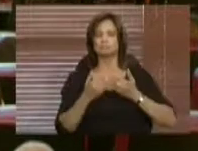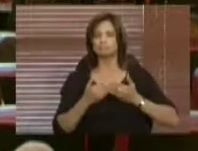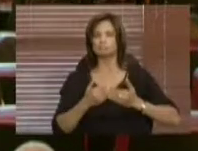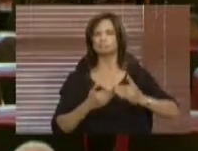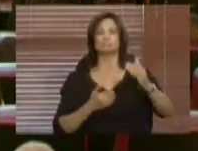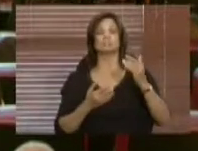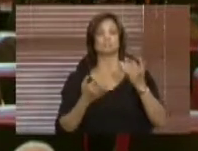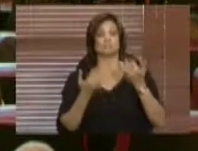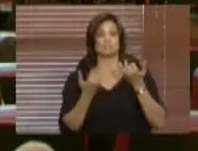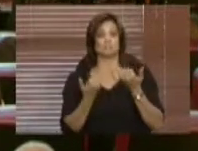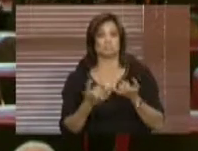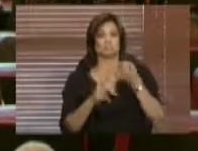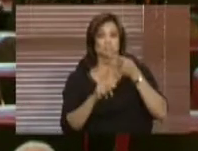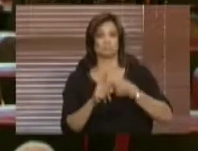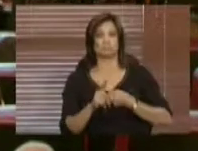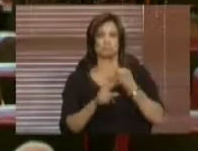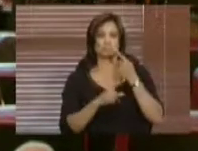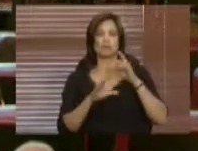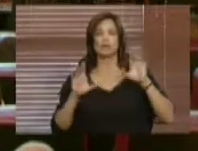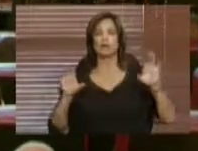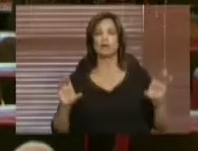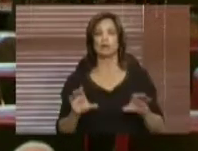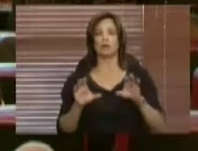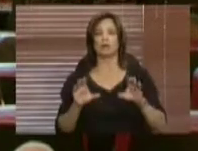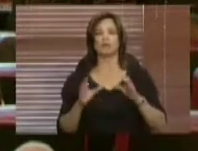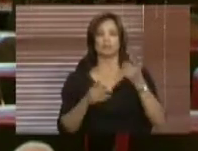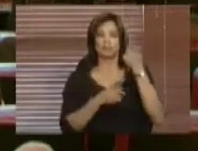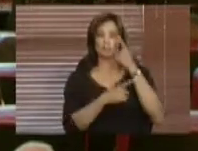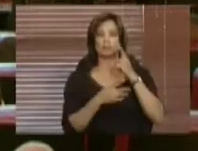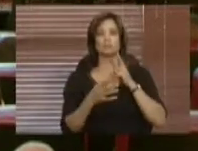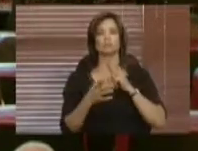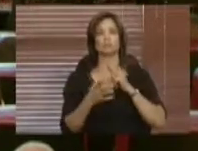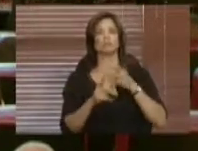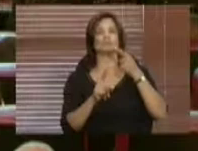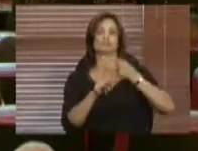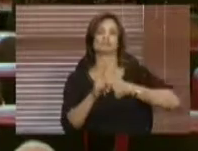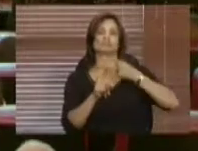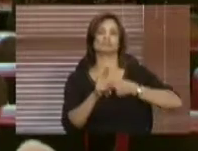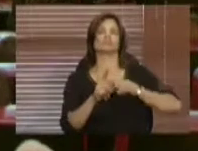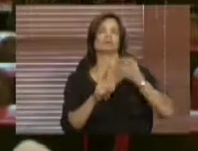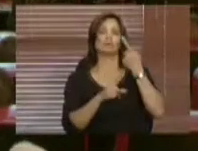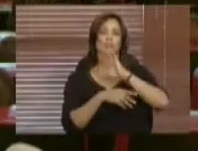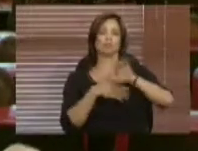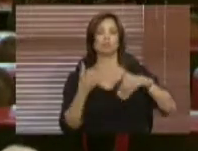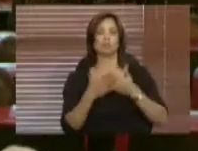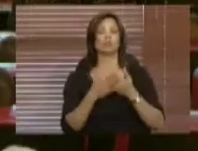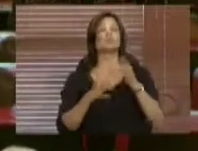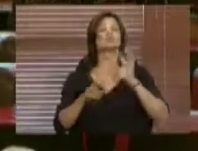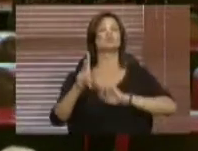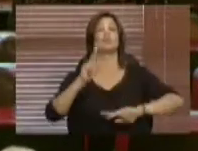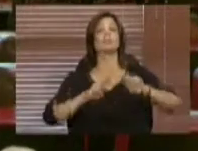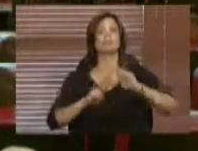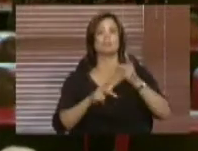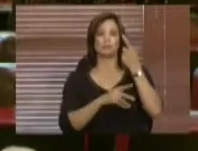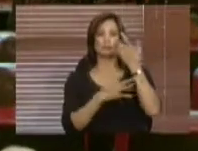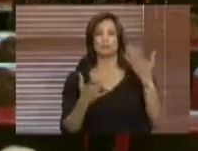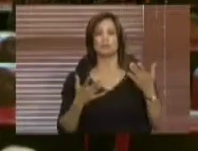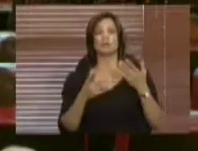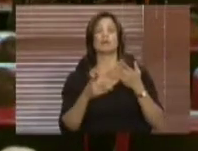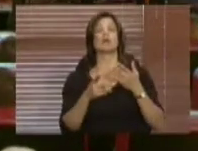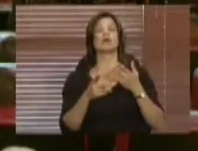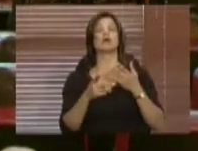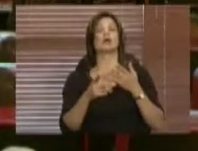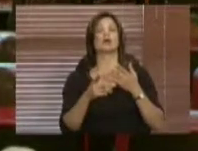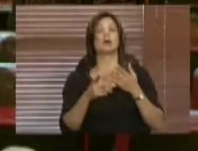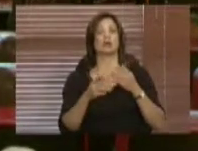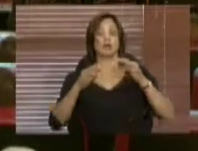del presente mes, a realizar una indexación salarial limitada de todo su personal, excluyendo